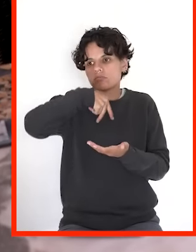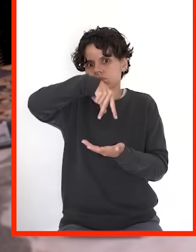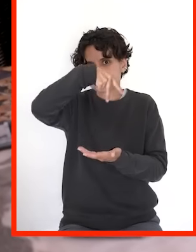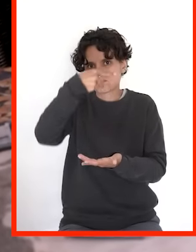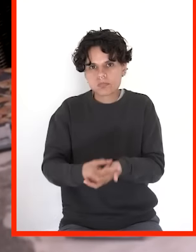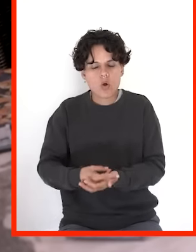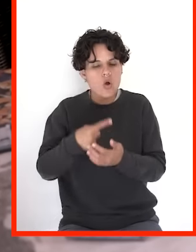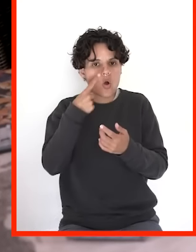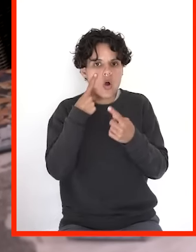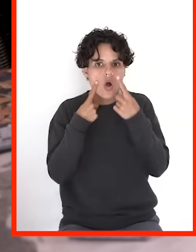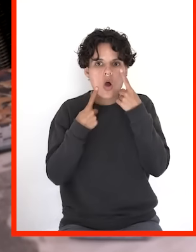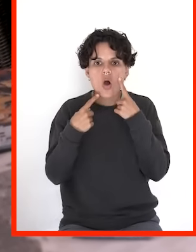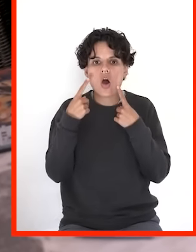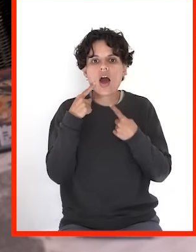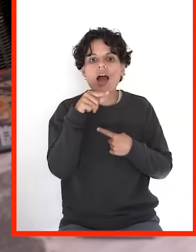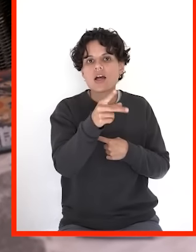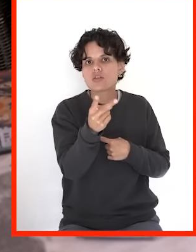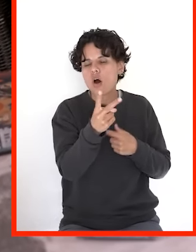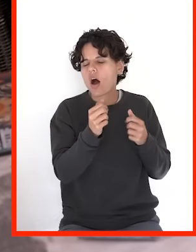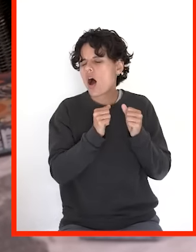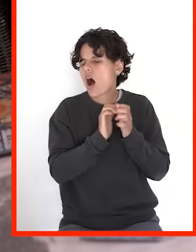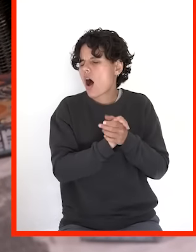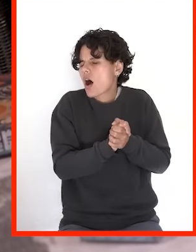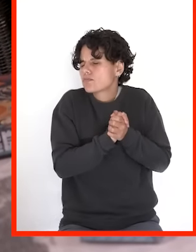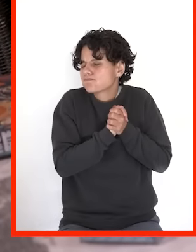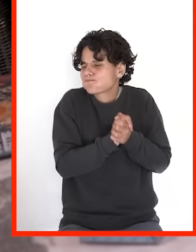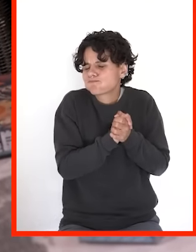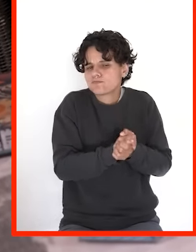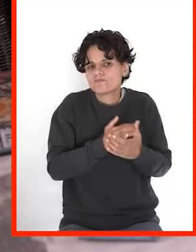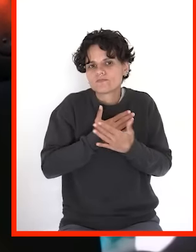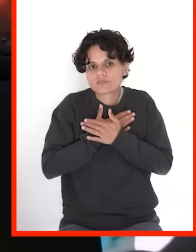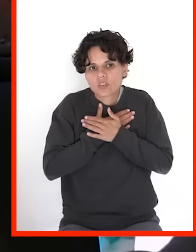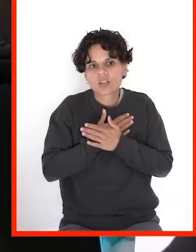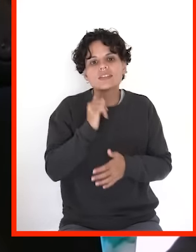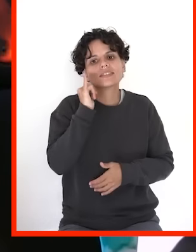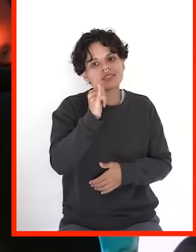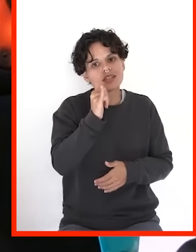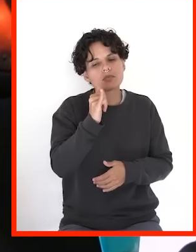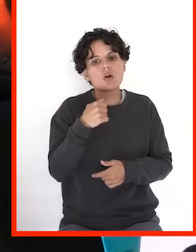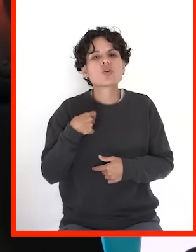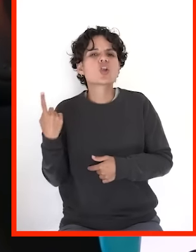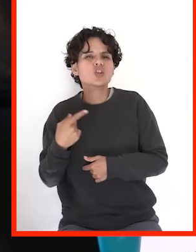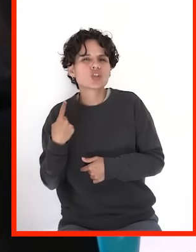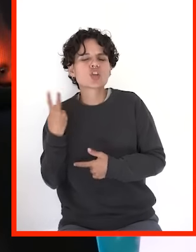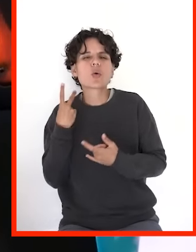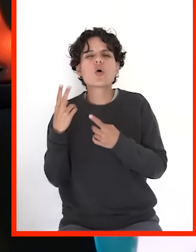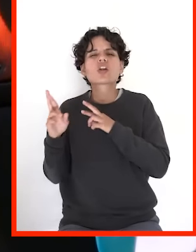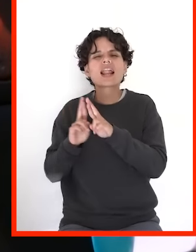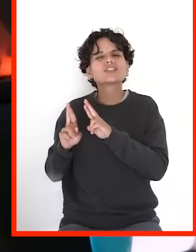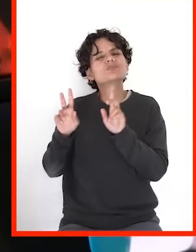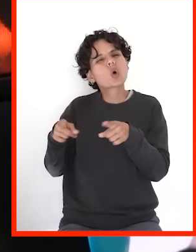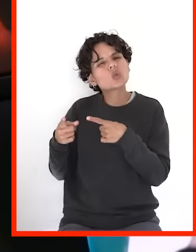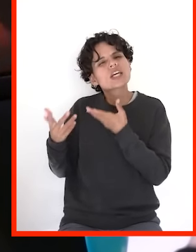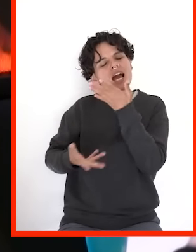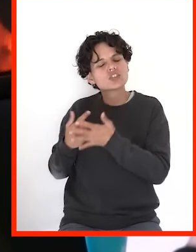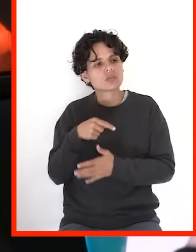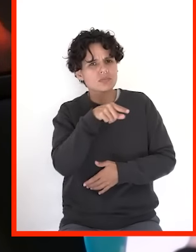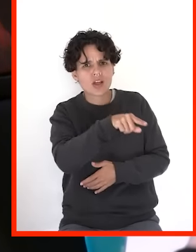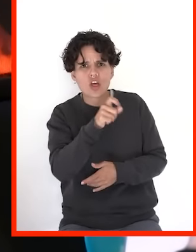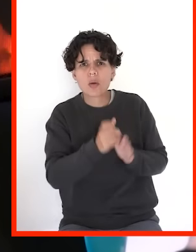llorar. Este era panita, el Bro, bueno, así. Sí, bueno. Tú eras bien cercano. Sí, porque con nosotros era más musical la hermandad. Sí. Pero con este salían